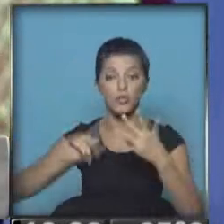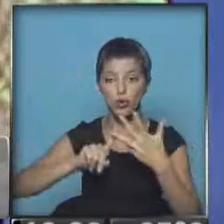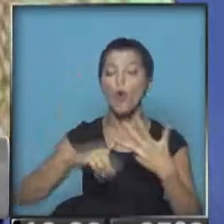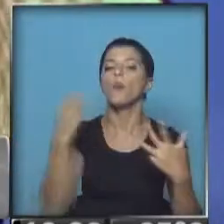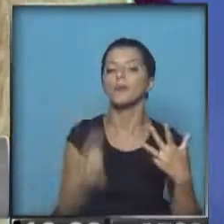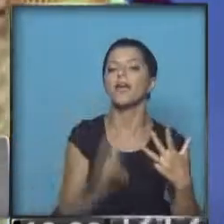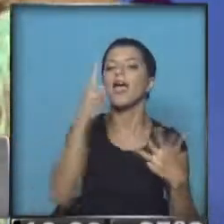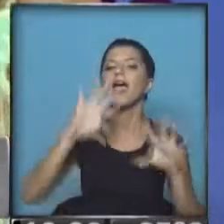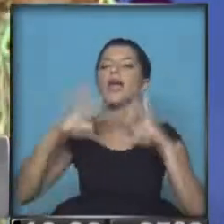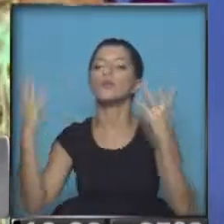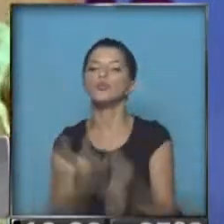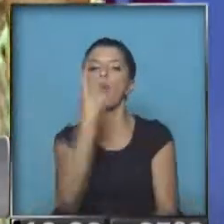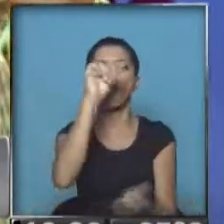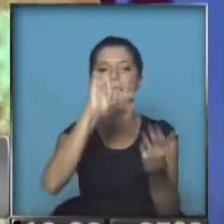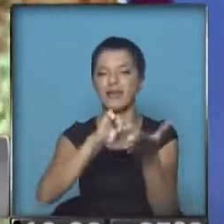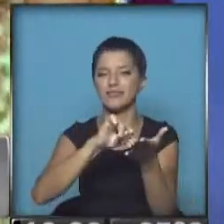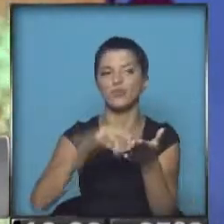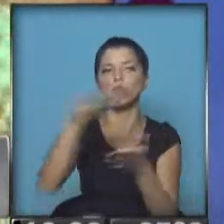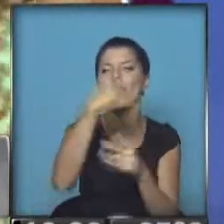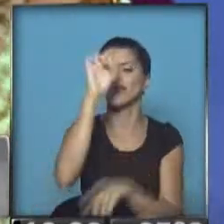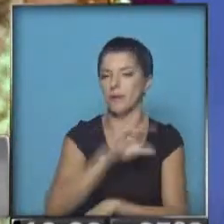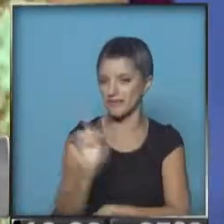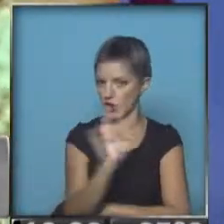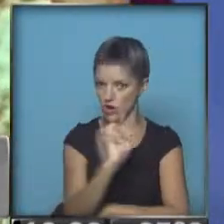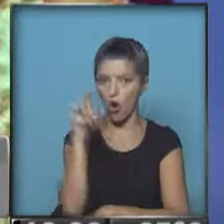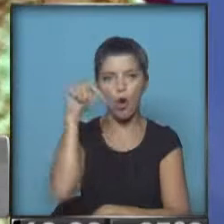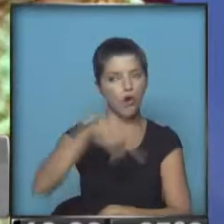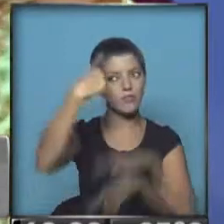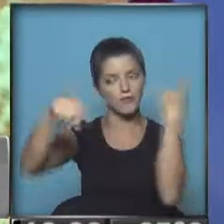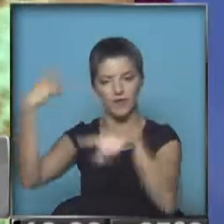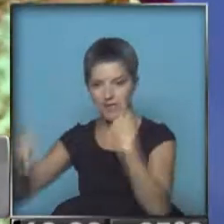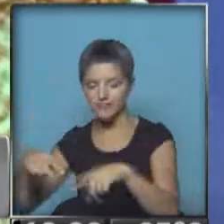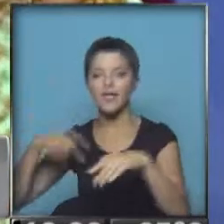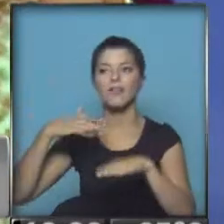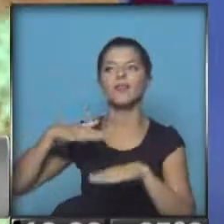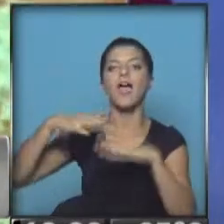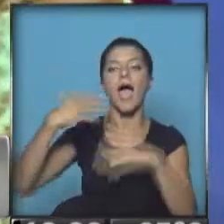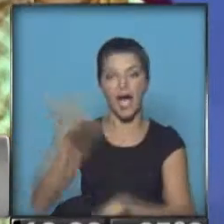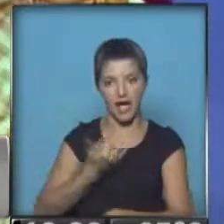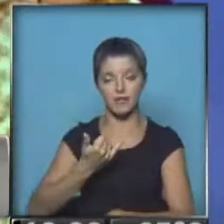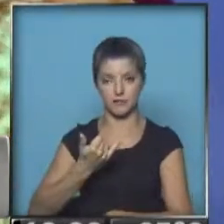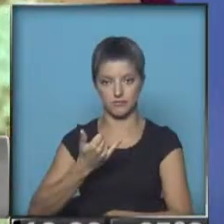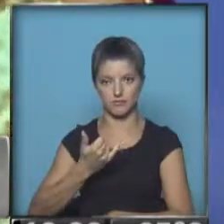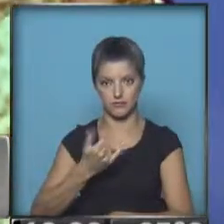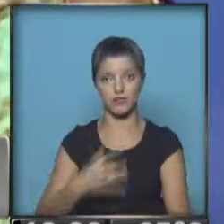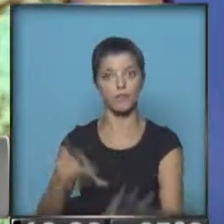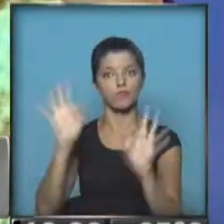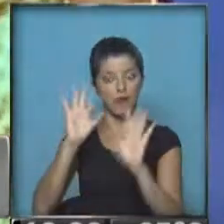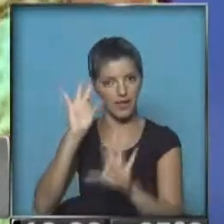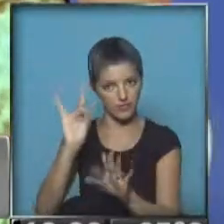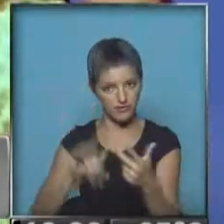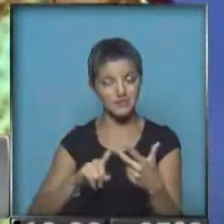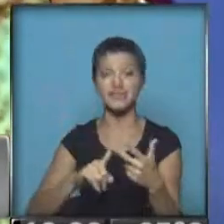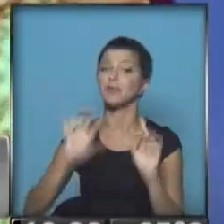es unipolar, el mundo es multipolar, plural, diverso y complejo, sobre